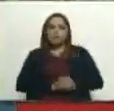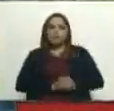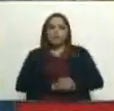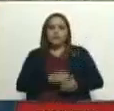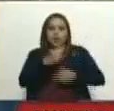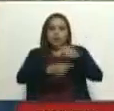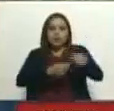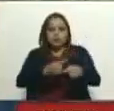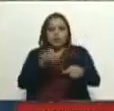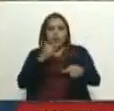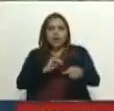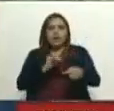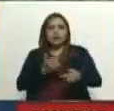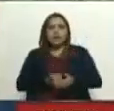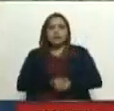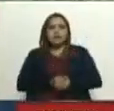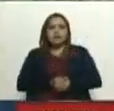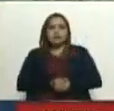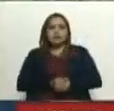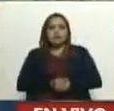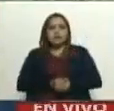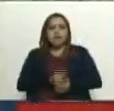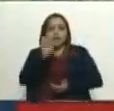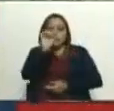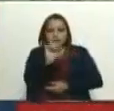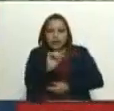que tiene actualmente de las microalgas,